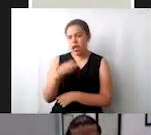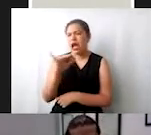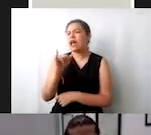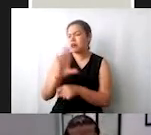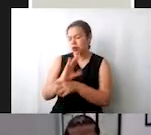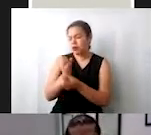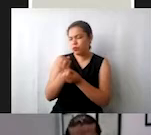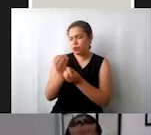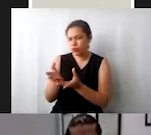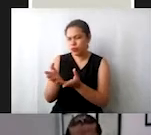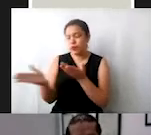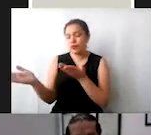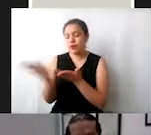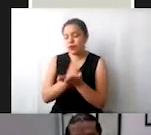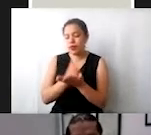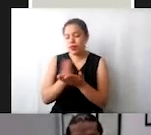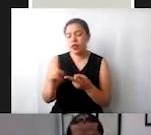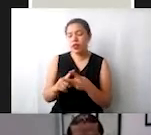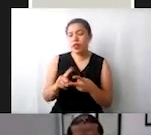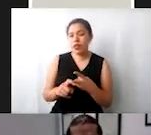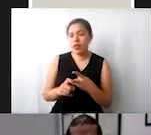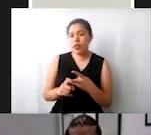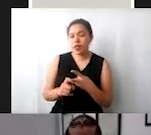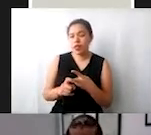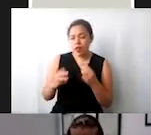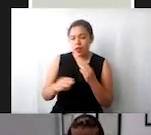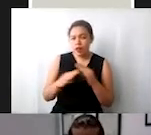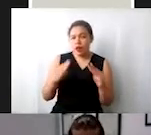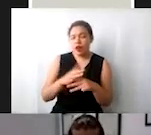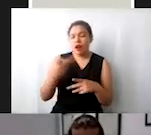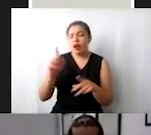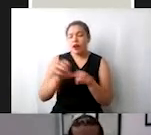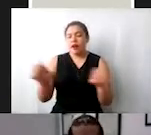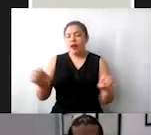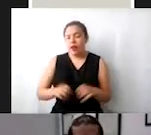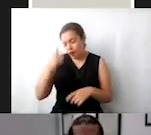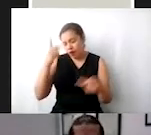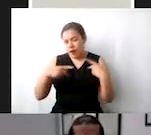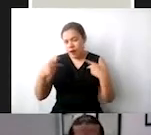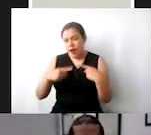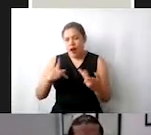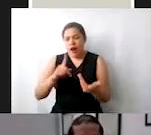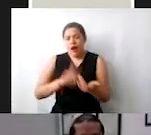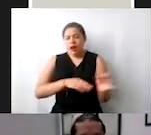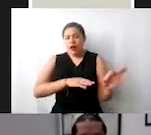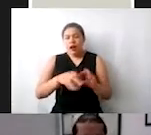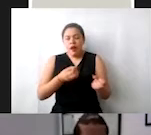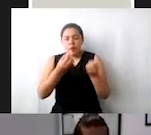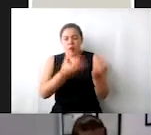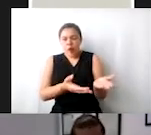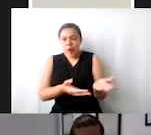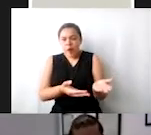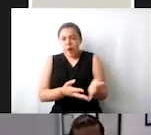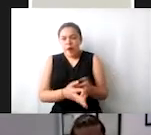y además le suministras las herramientas y equipo al trabajador, entonces